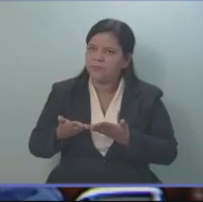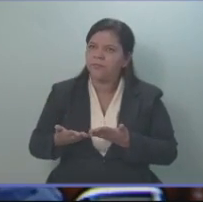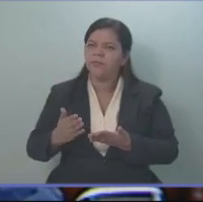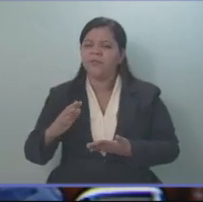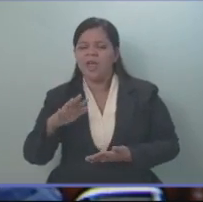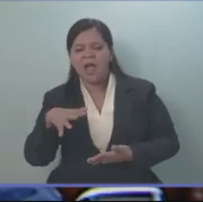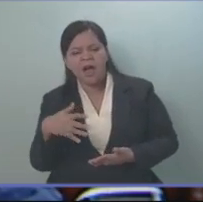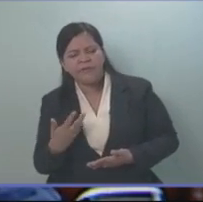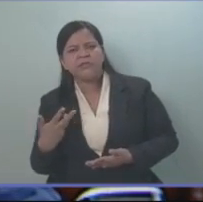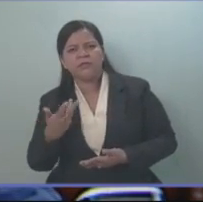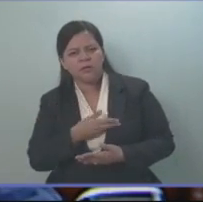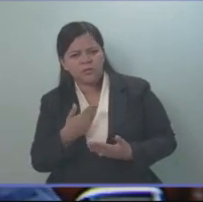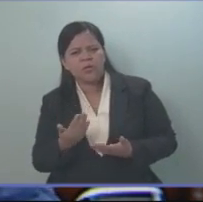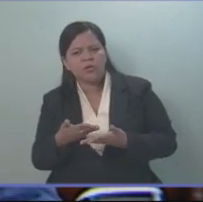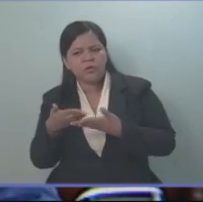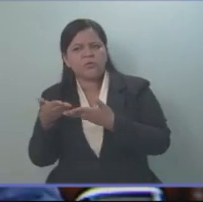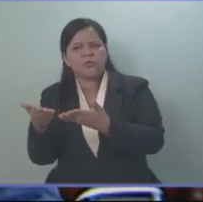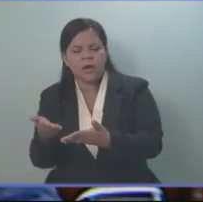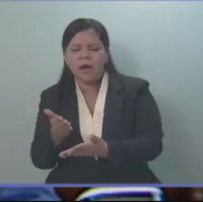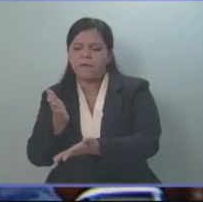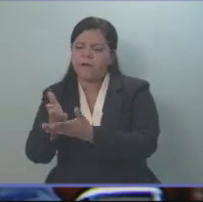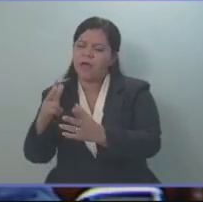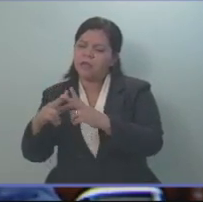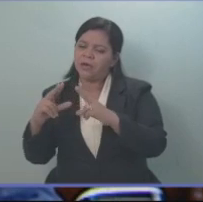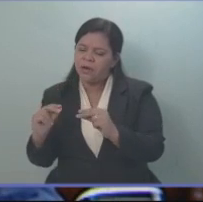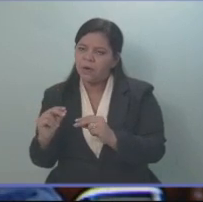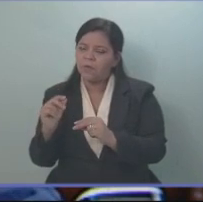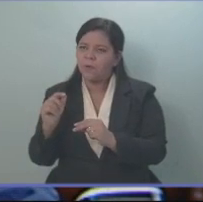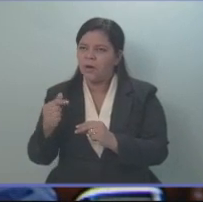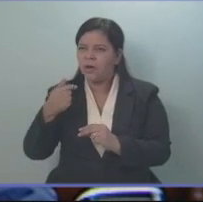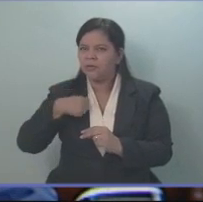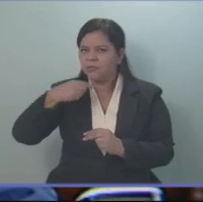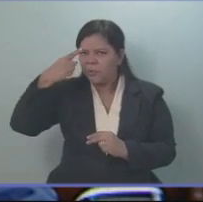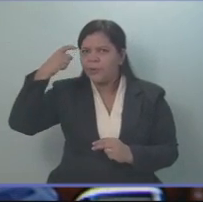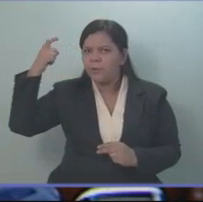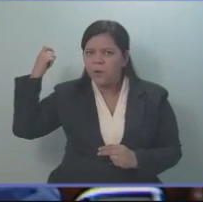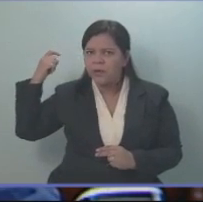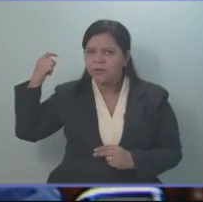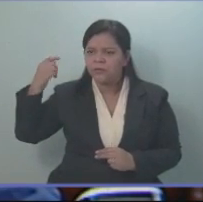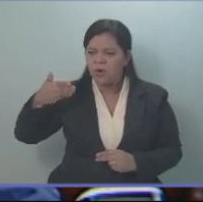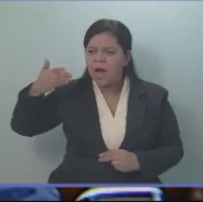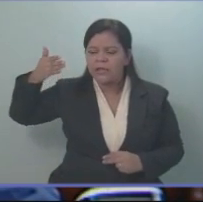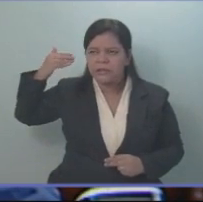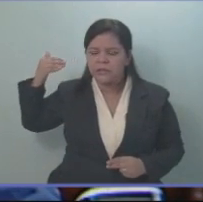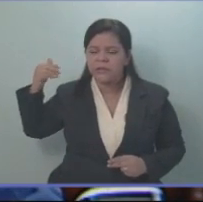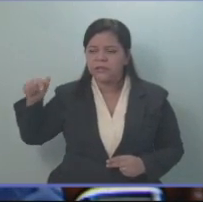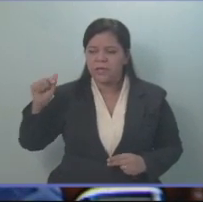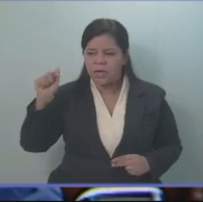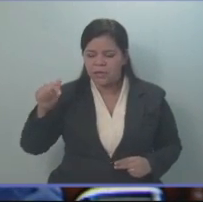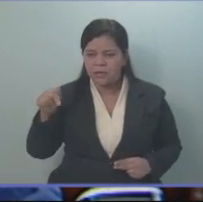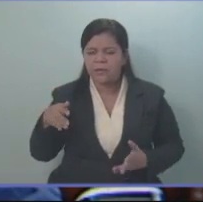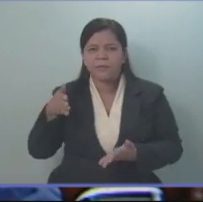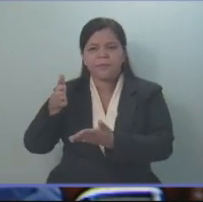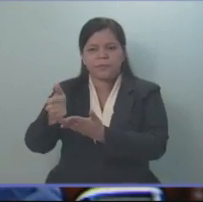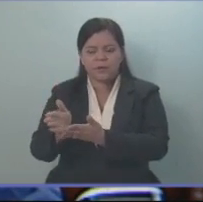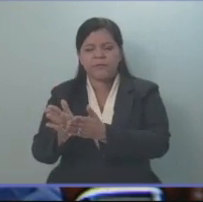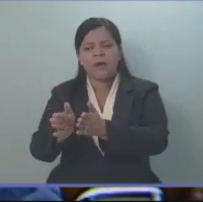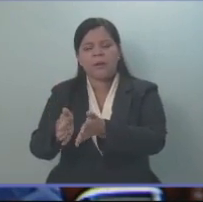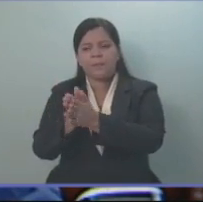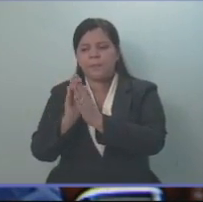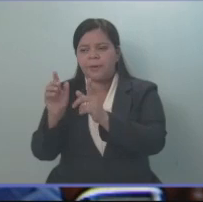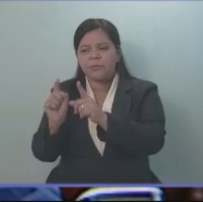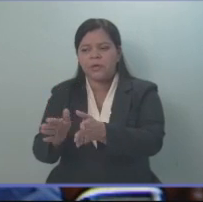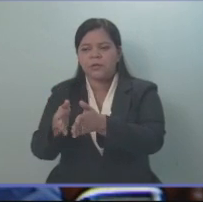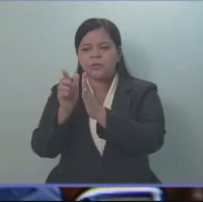muy solidarios o acudimos a Nicaragua. Bueno, recuerdo hace algunos años cuando se iba y se pedía opinión